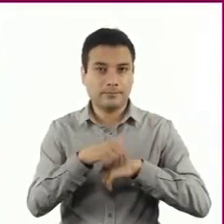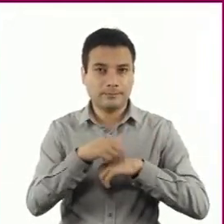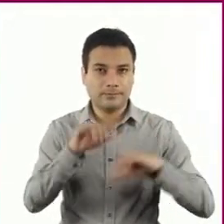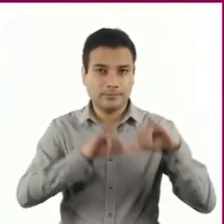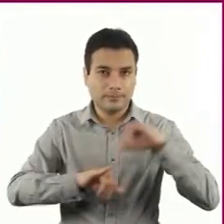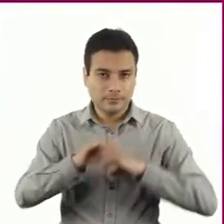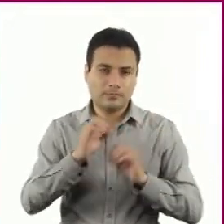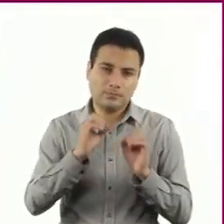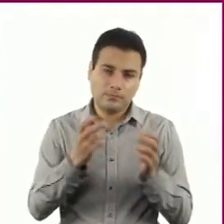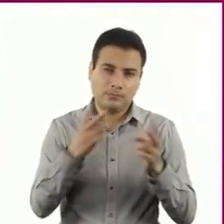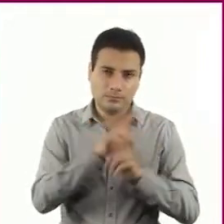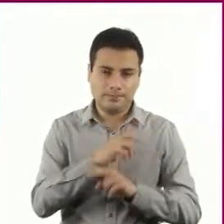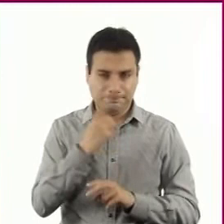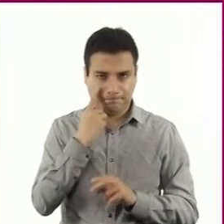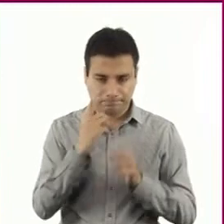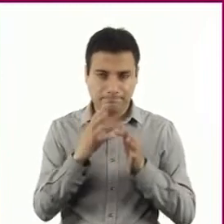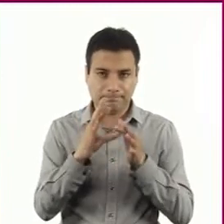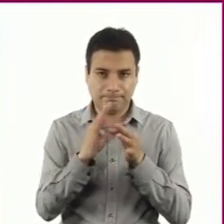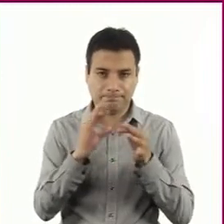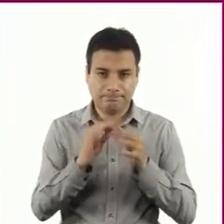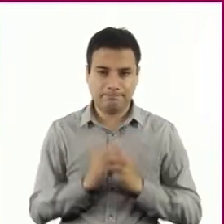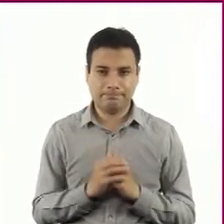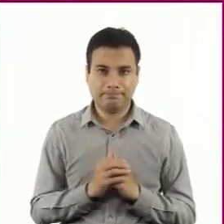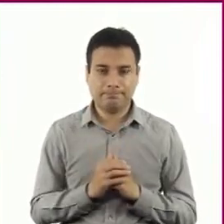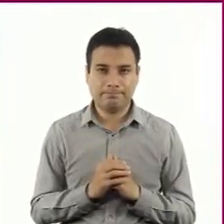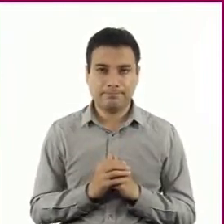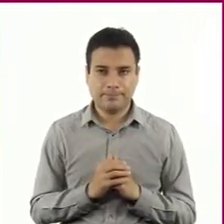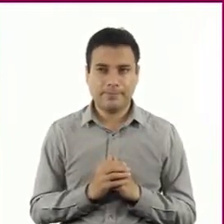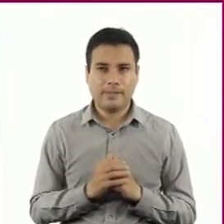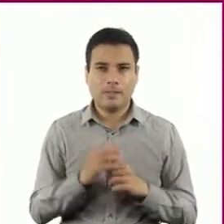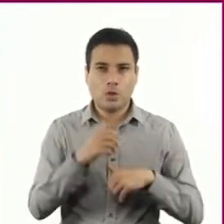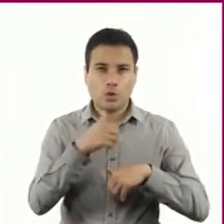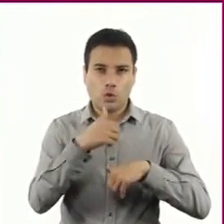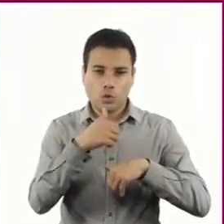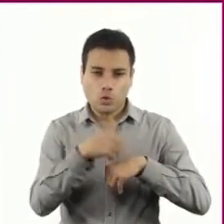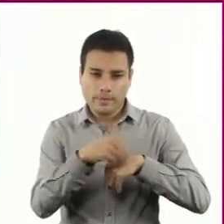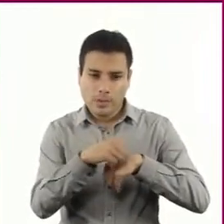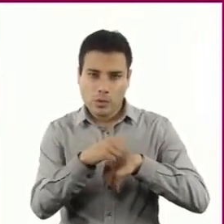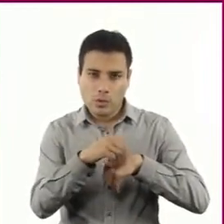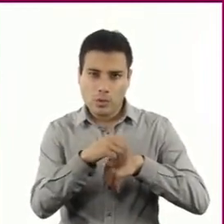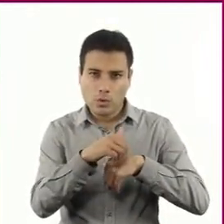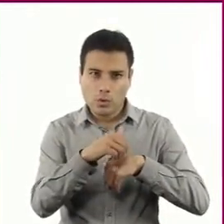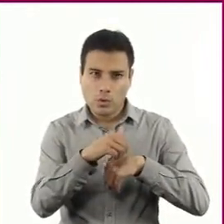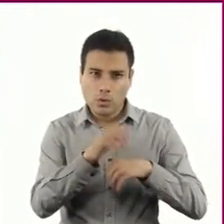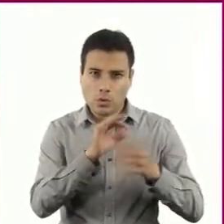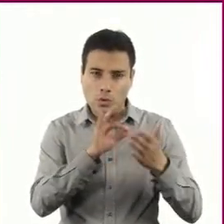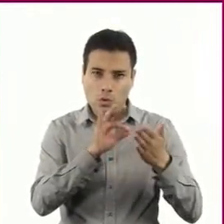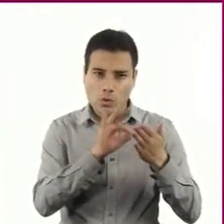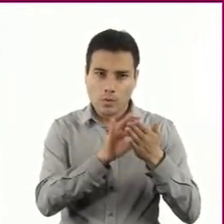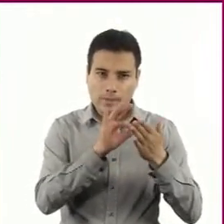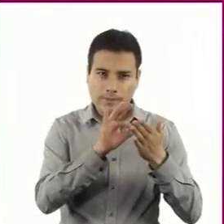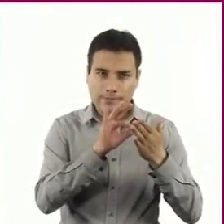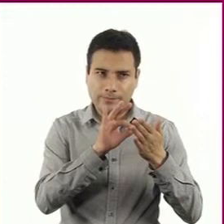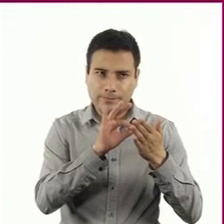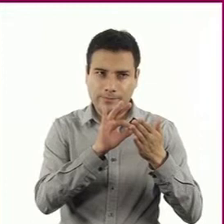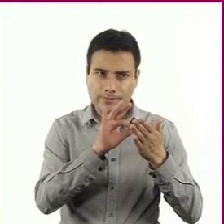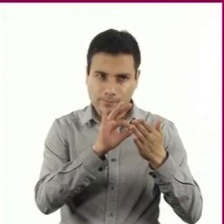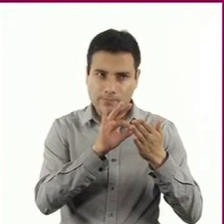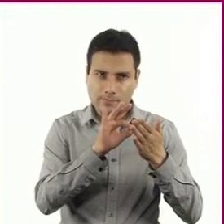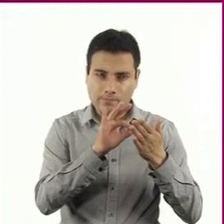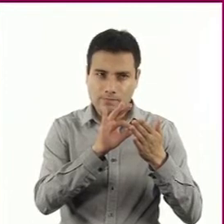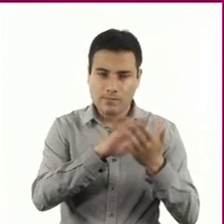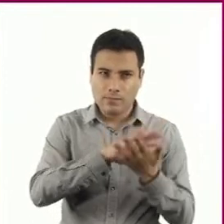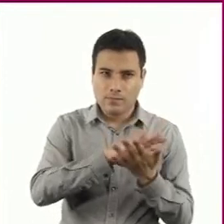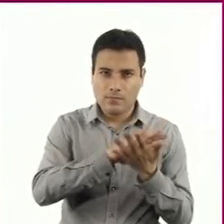decimal. Profesor, sé que para convertir un número en notación científica con exponente negativo a notación